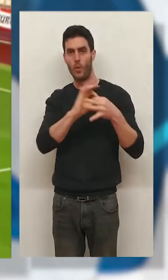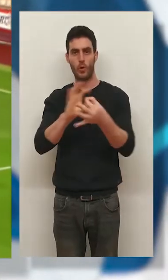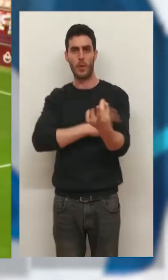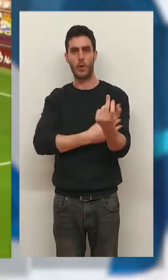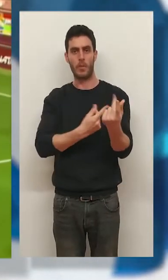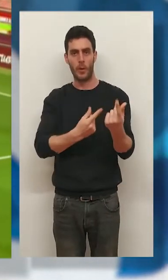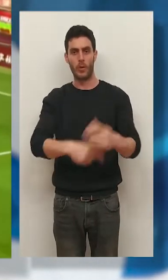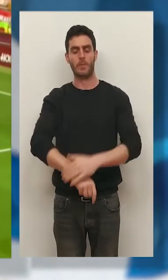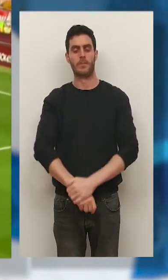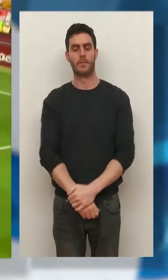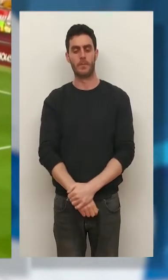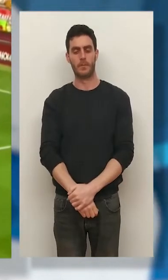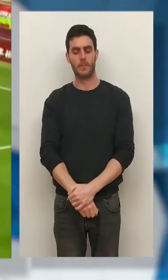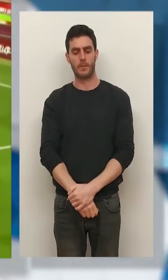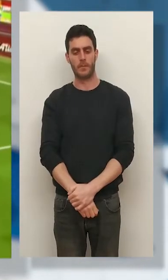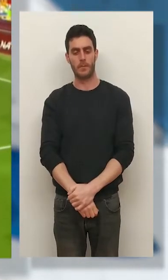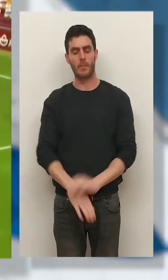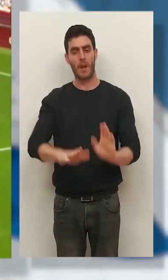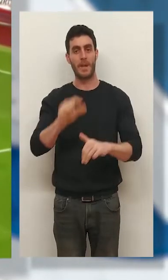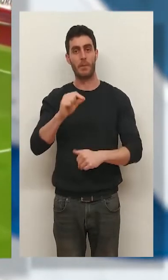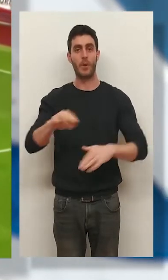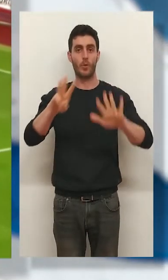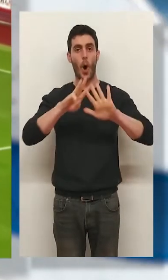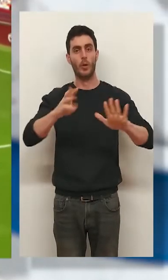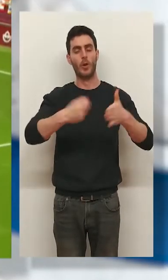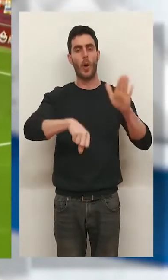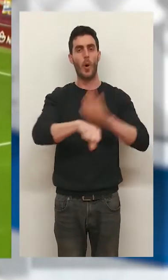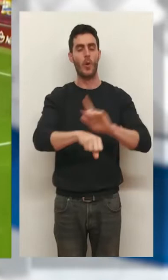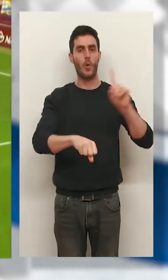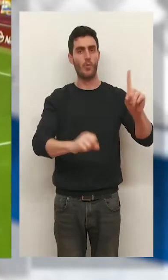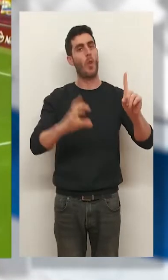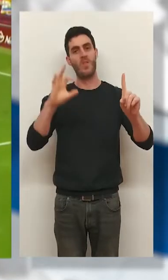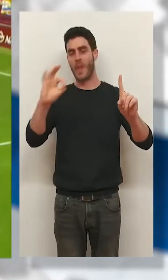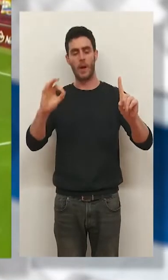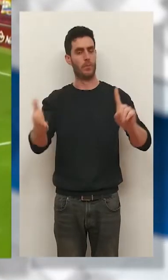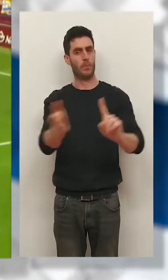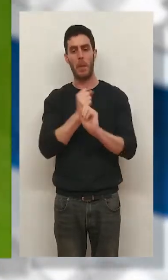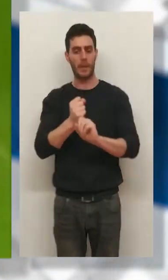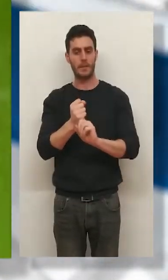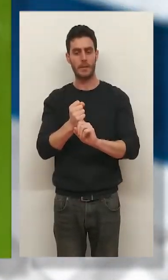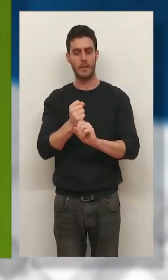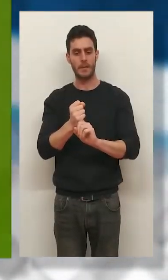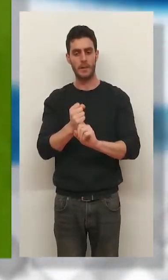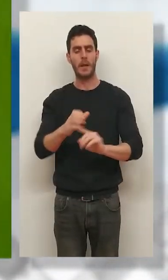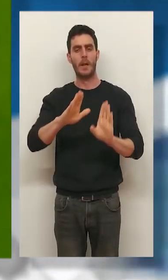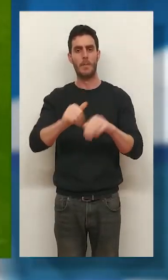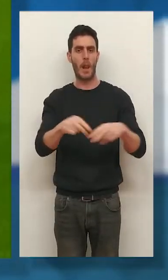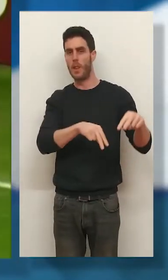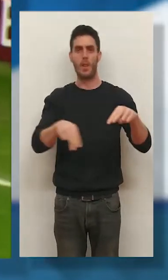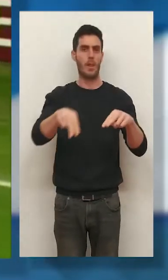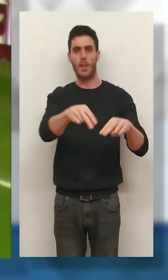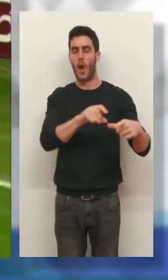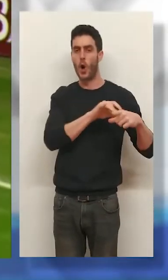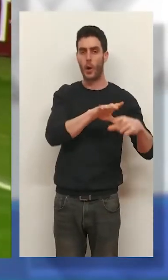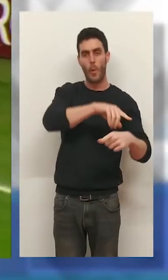Tanto fue así que en el minuto 8 consiguieron ponerse por delante en el marcador. Diamanca recogía un rechace a la salida de un córner y su disparo lo aprovechaba